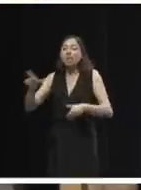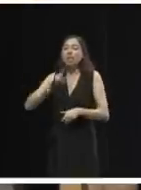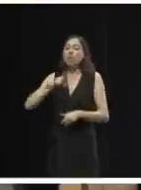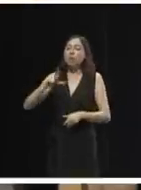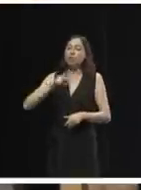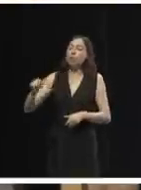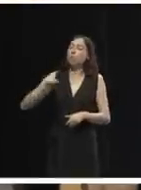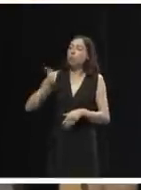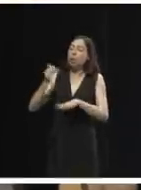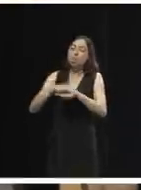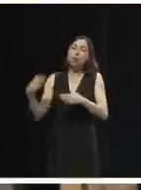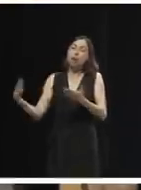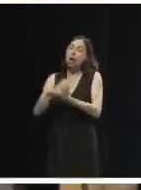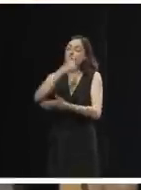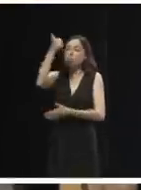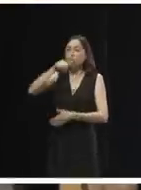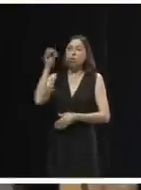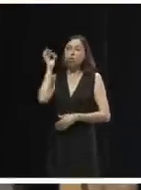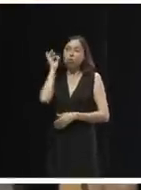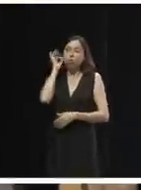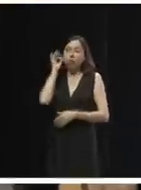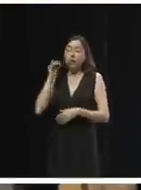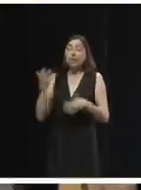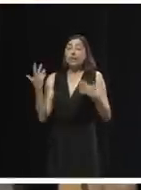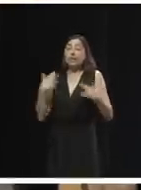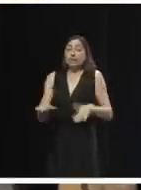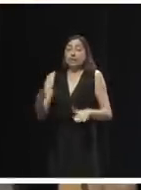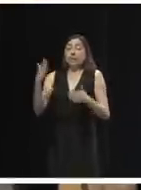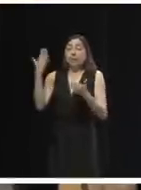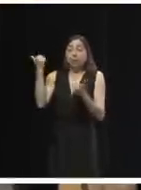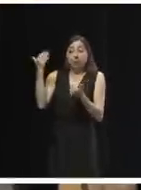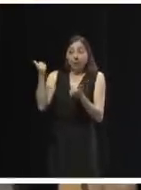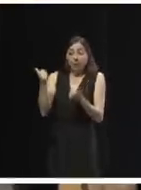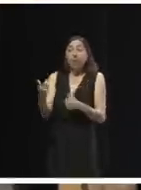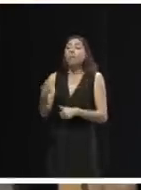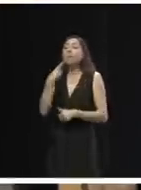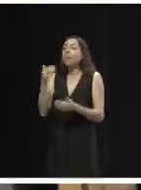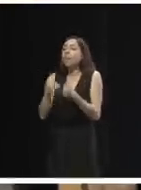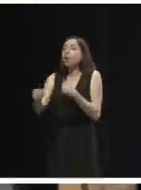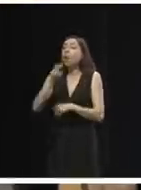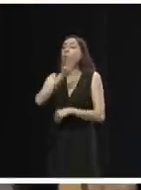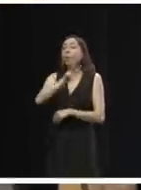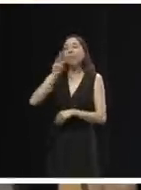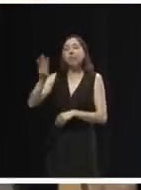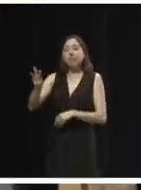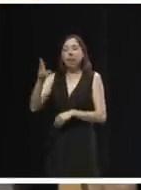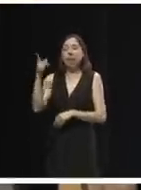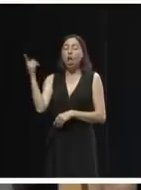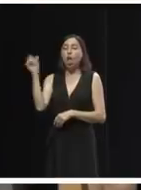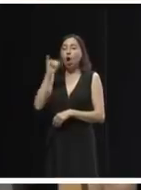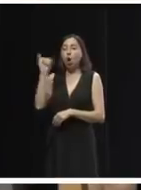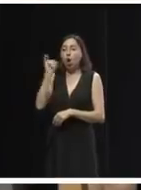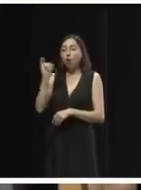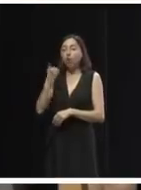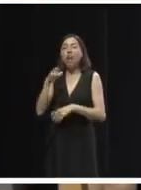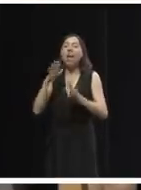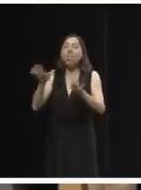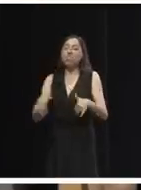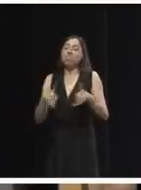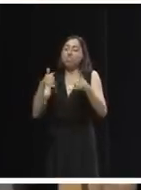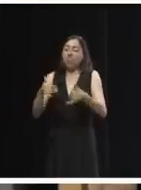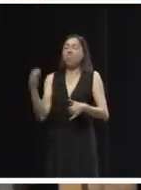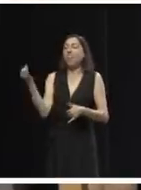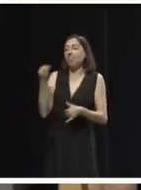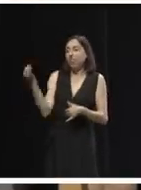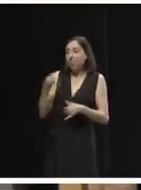oportunidades para todos y para todas. Ya como despedida deciros que el 23J, Yolanda tiene que ser presidenta. Y para